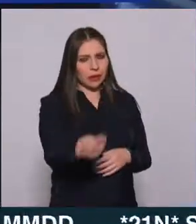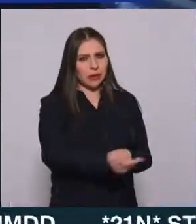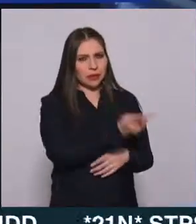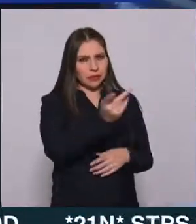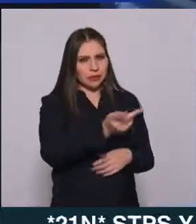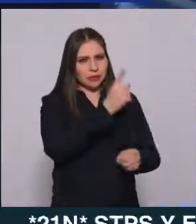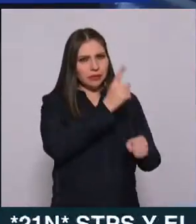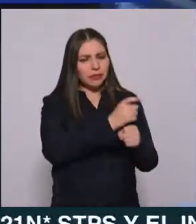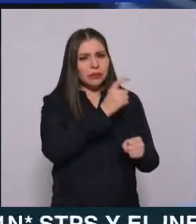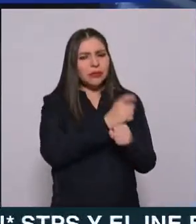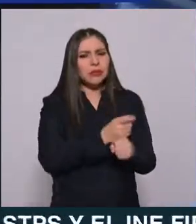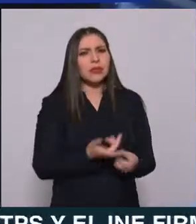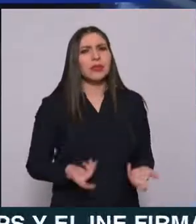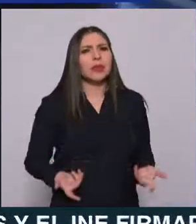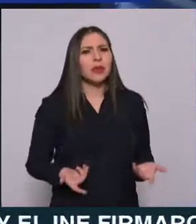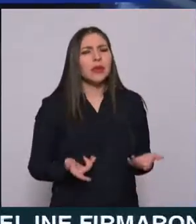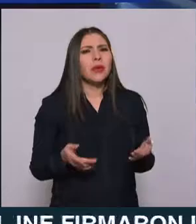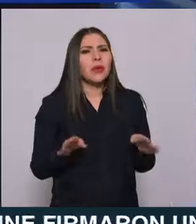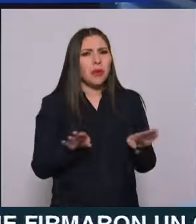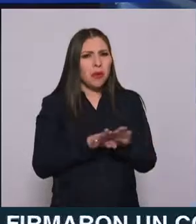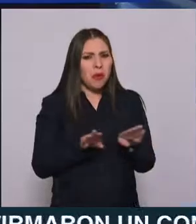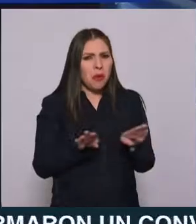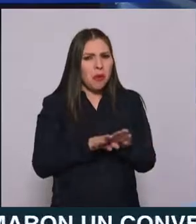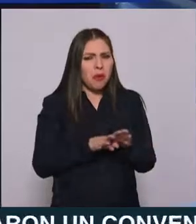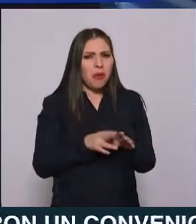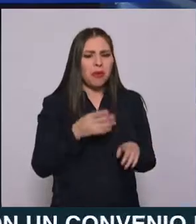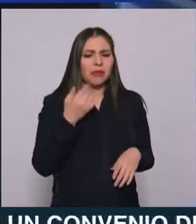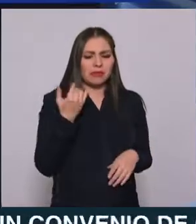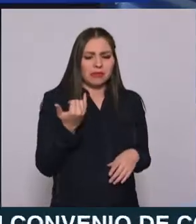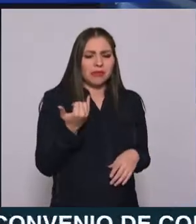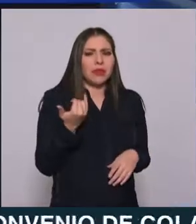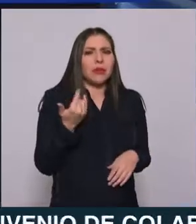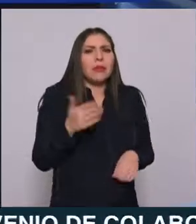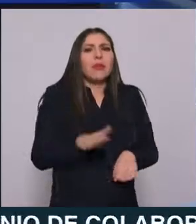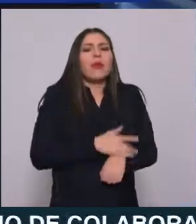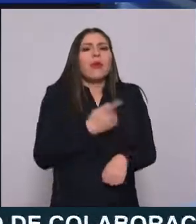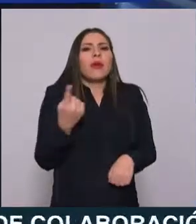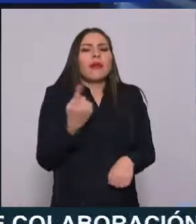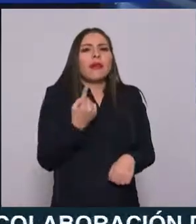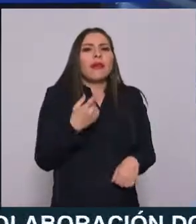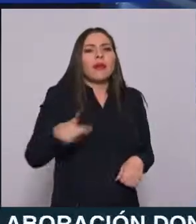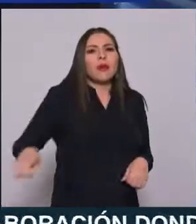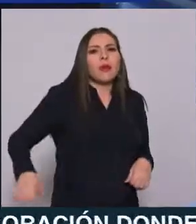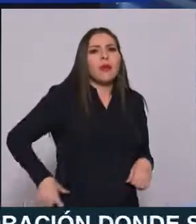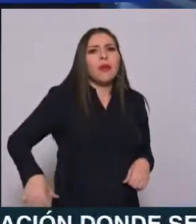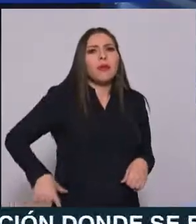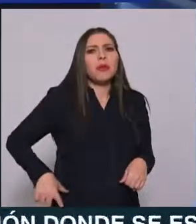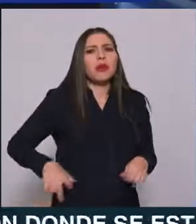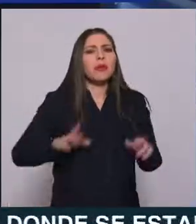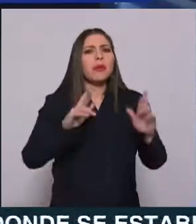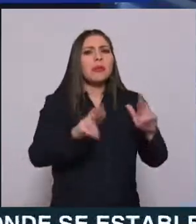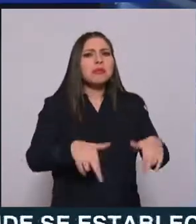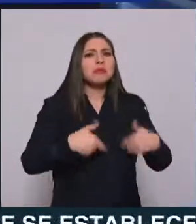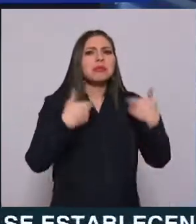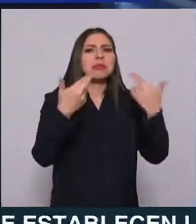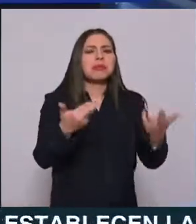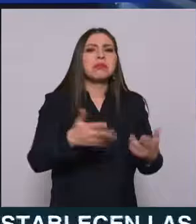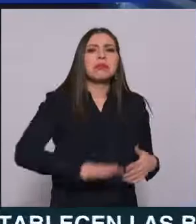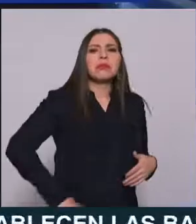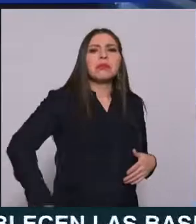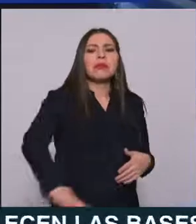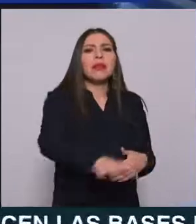y por qué un gobierno de la Ciudad de México regala espacio público y, por si fuera poco, además promete